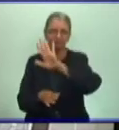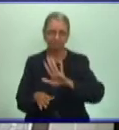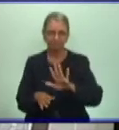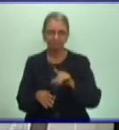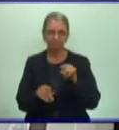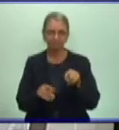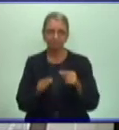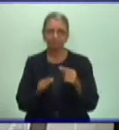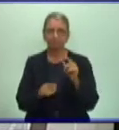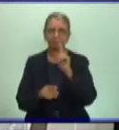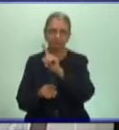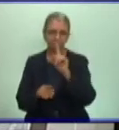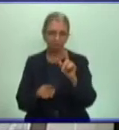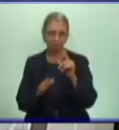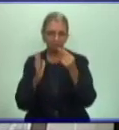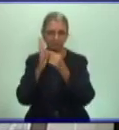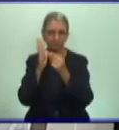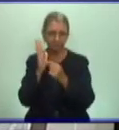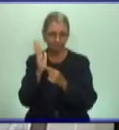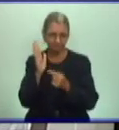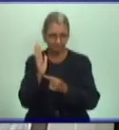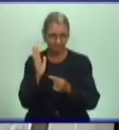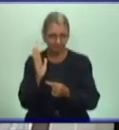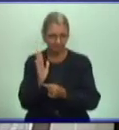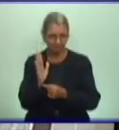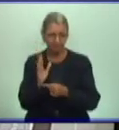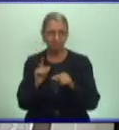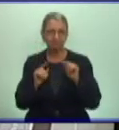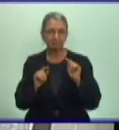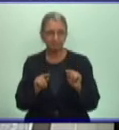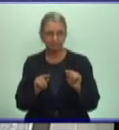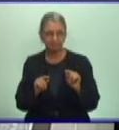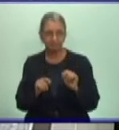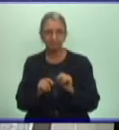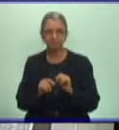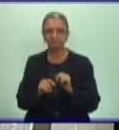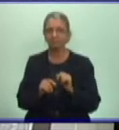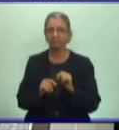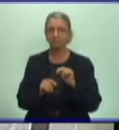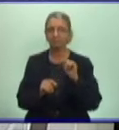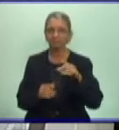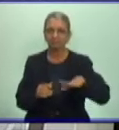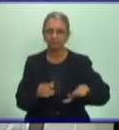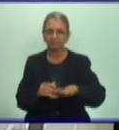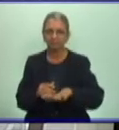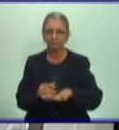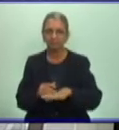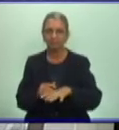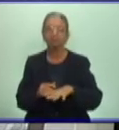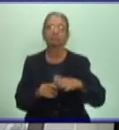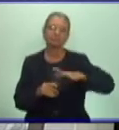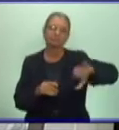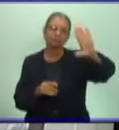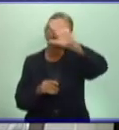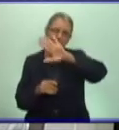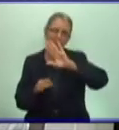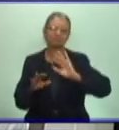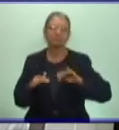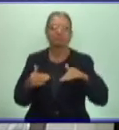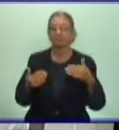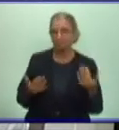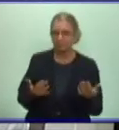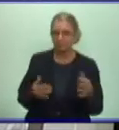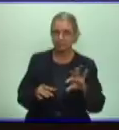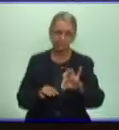11 aspectos que caracterizan el plan tipo para caracterizar la localidad o el paisaje, es lo que el alumno va a referir, que en mi